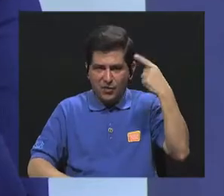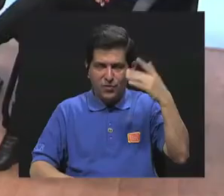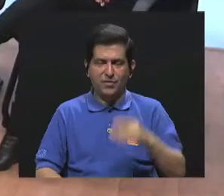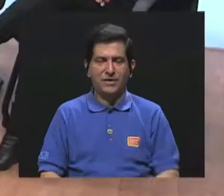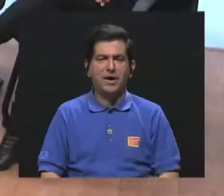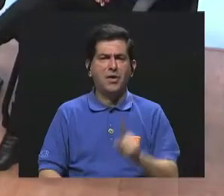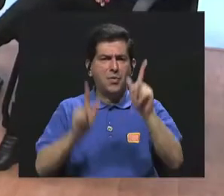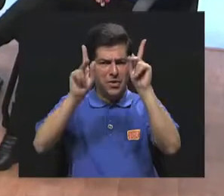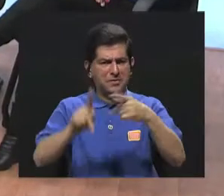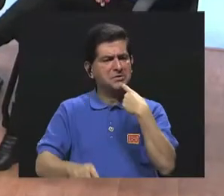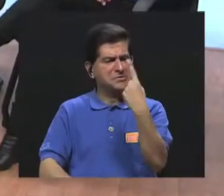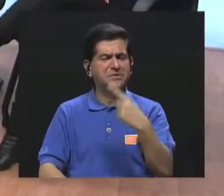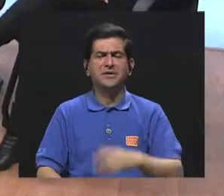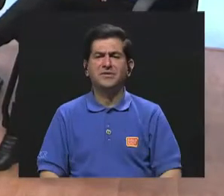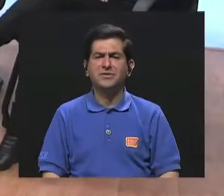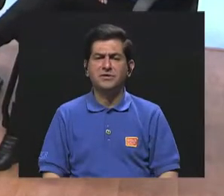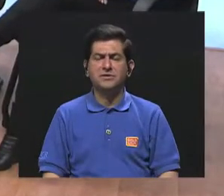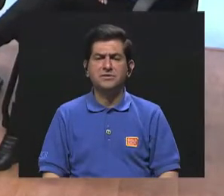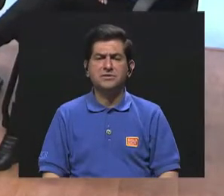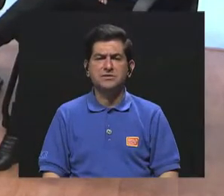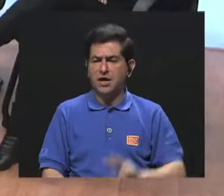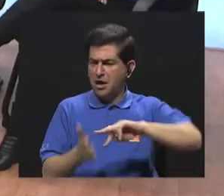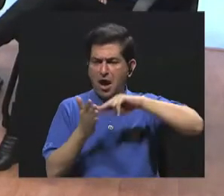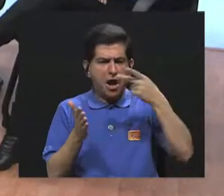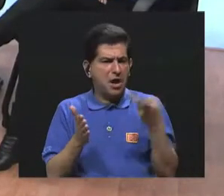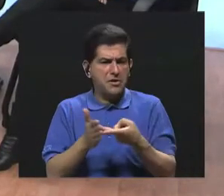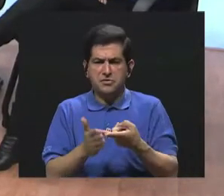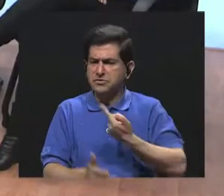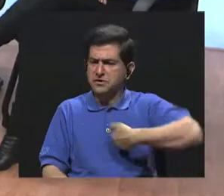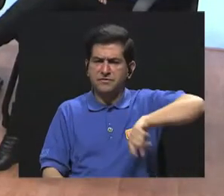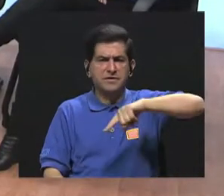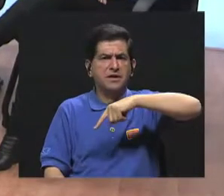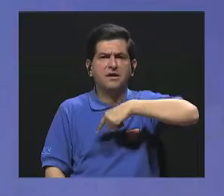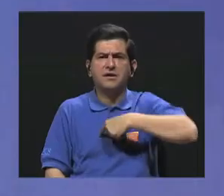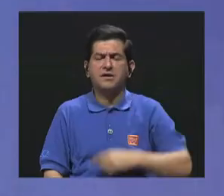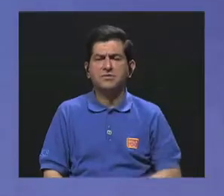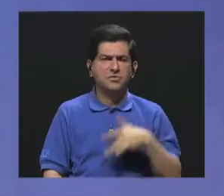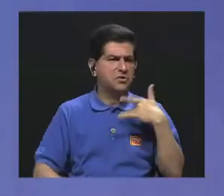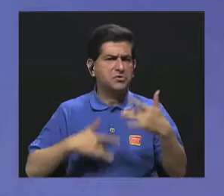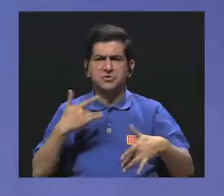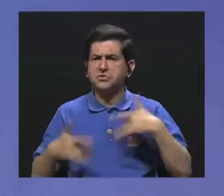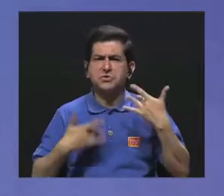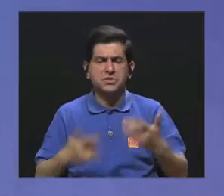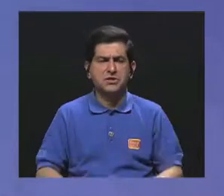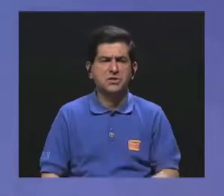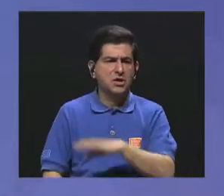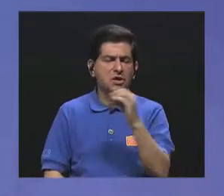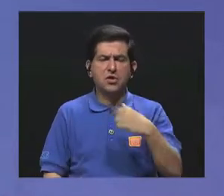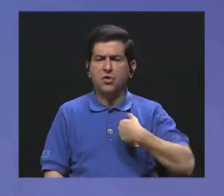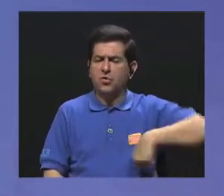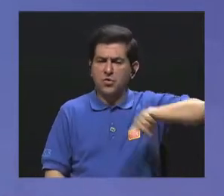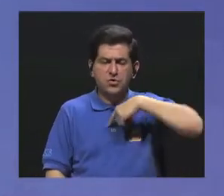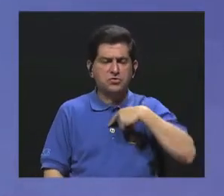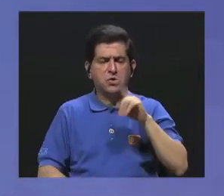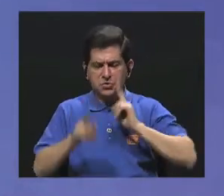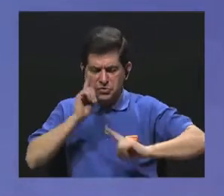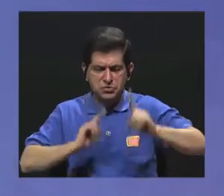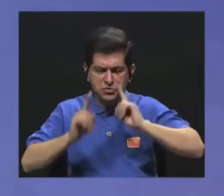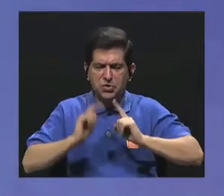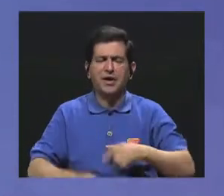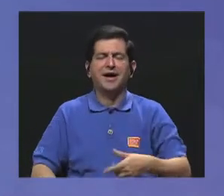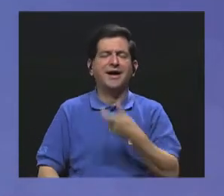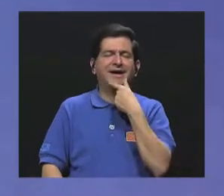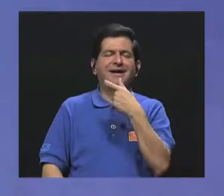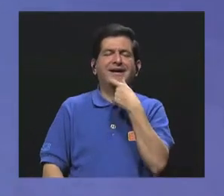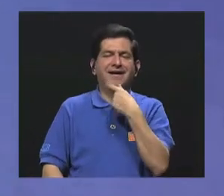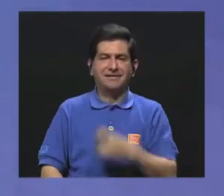incluso, es... digamos, hay un personaje que lo dice, no por eso no significa que no sienta, que no llore, que no ríe, que no,